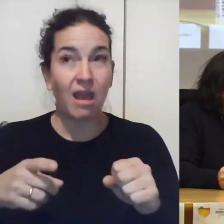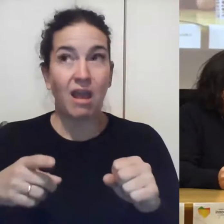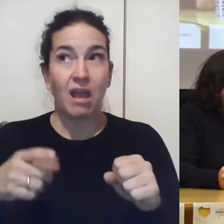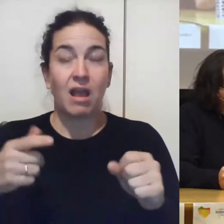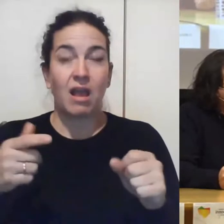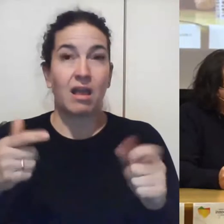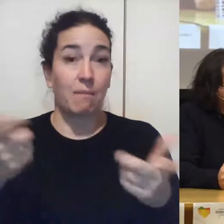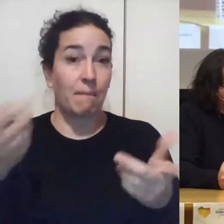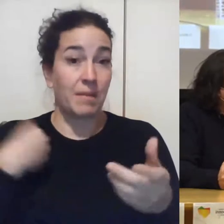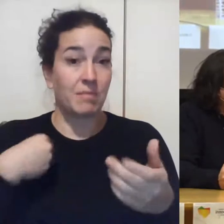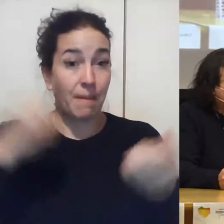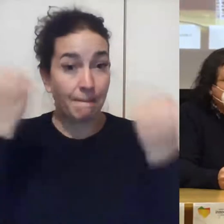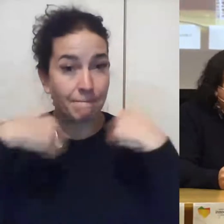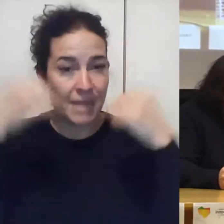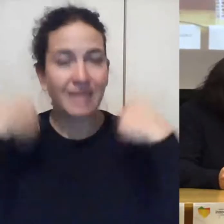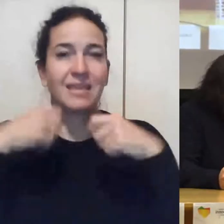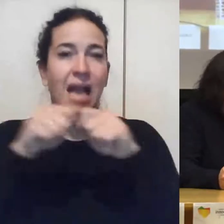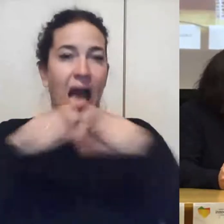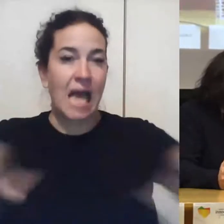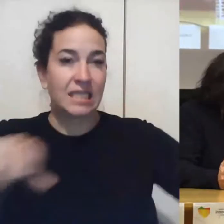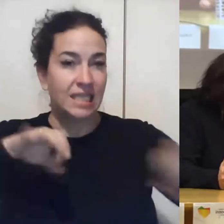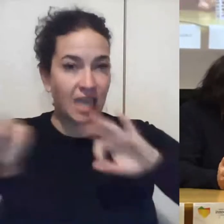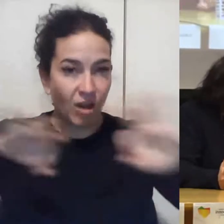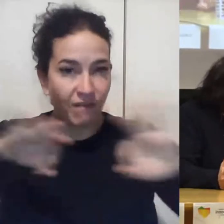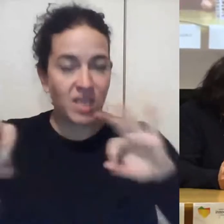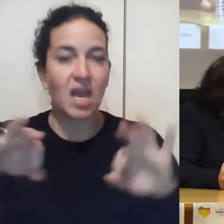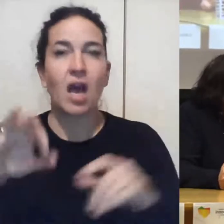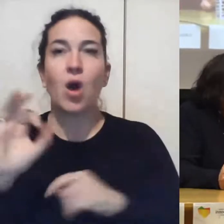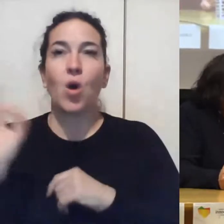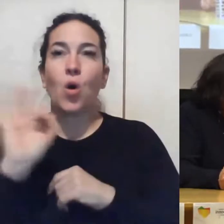de escenografía, o si quieres trabajar en